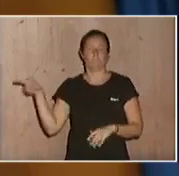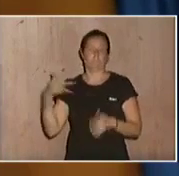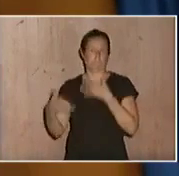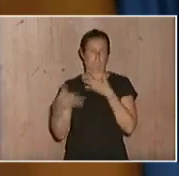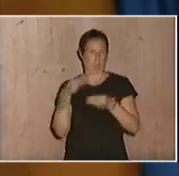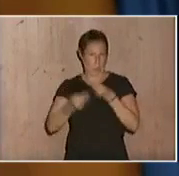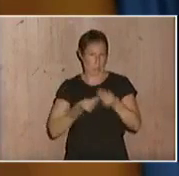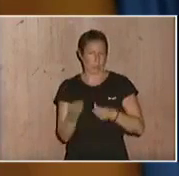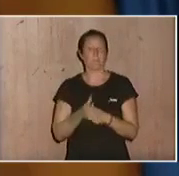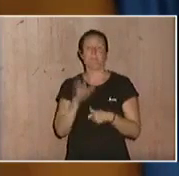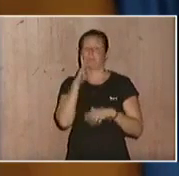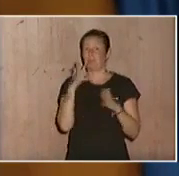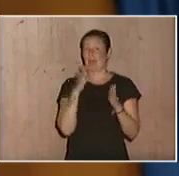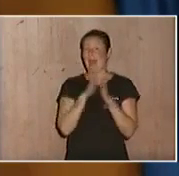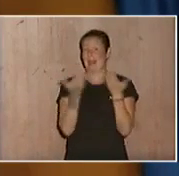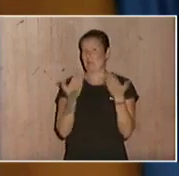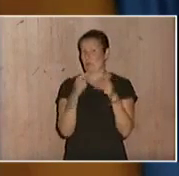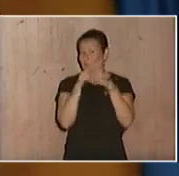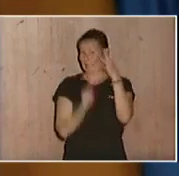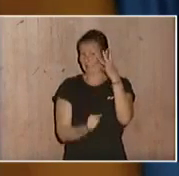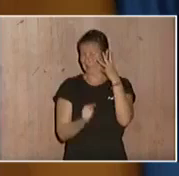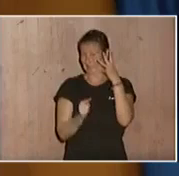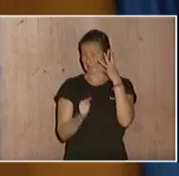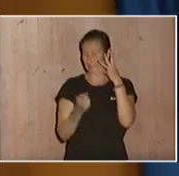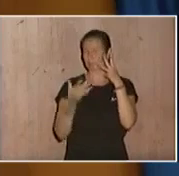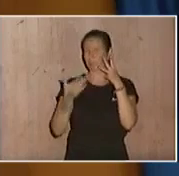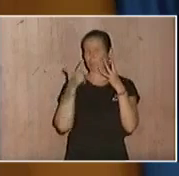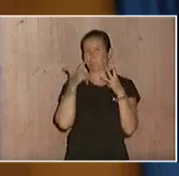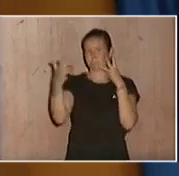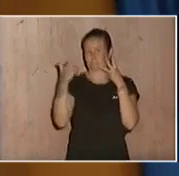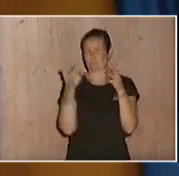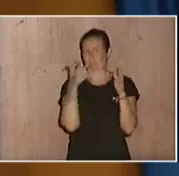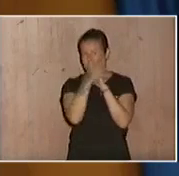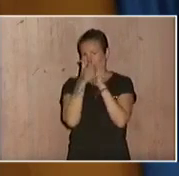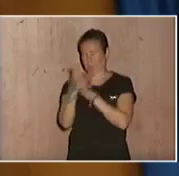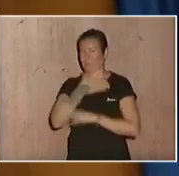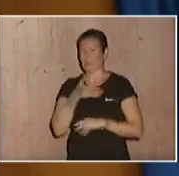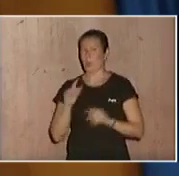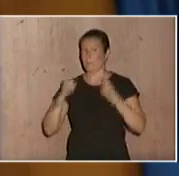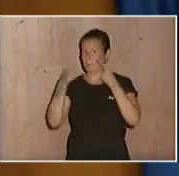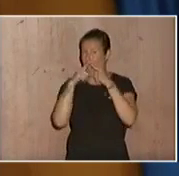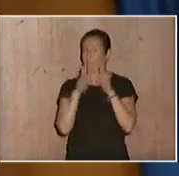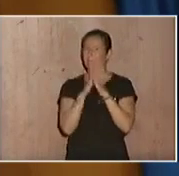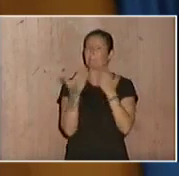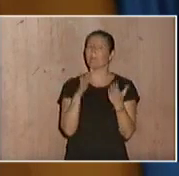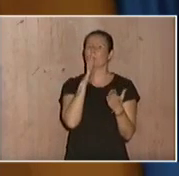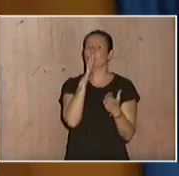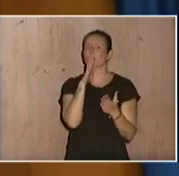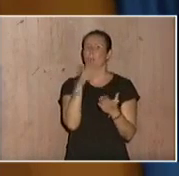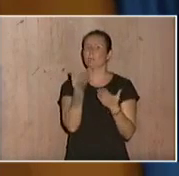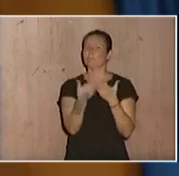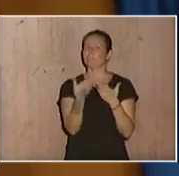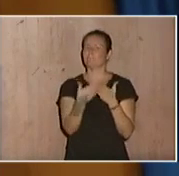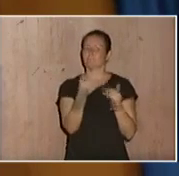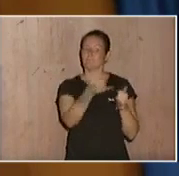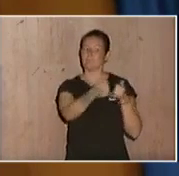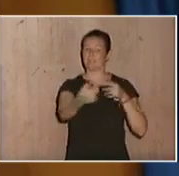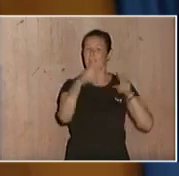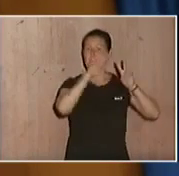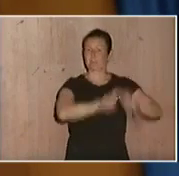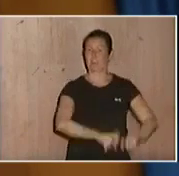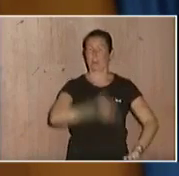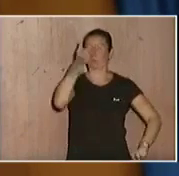sus libros por razones muy diferentes. El primero, porque muestra una de sus líneas de investigación